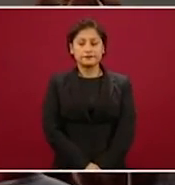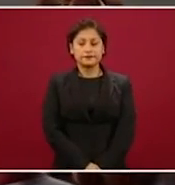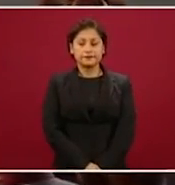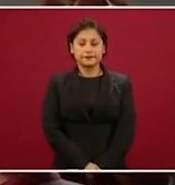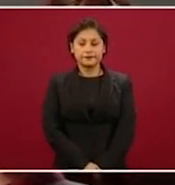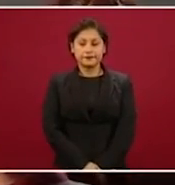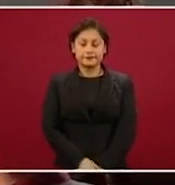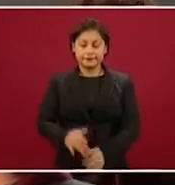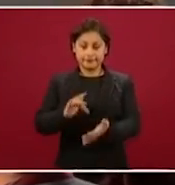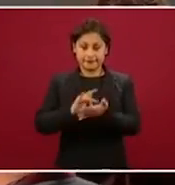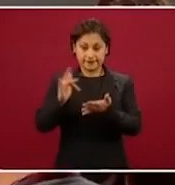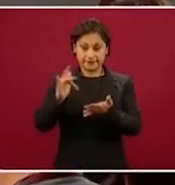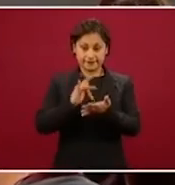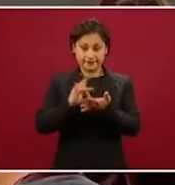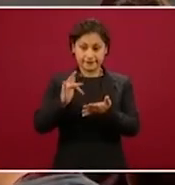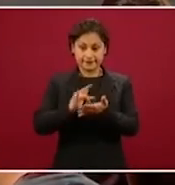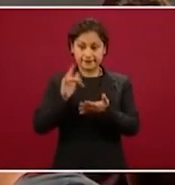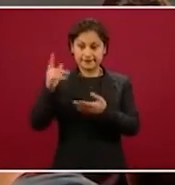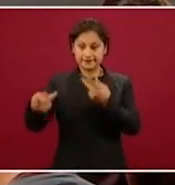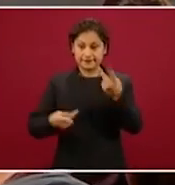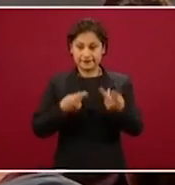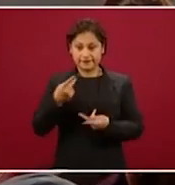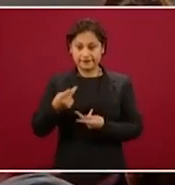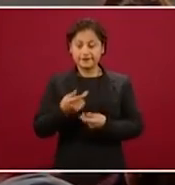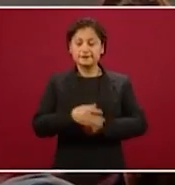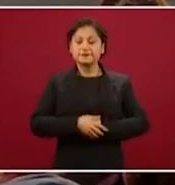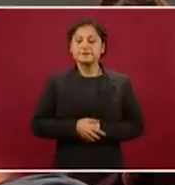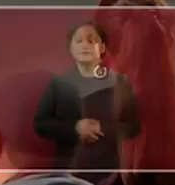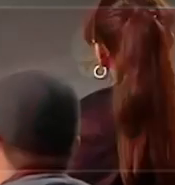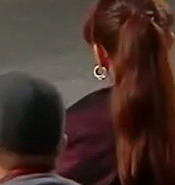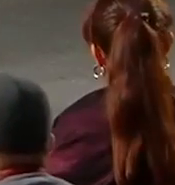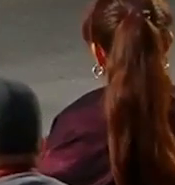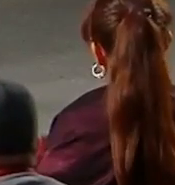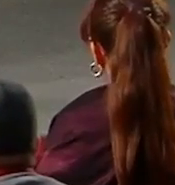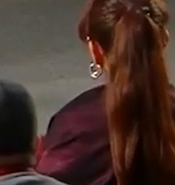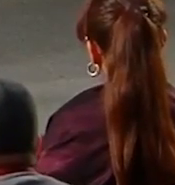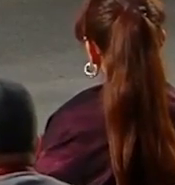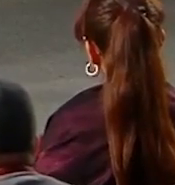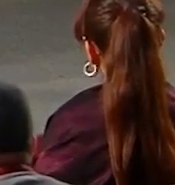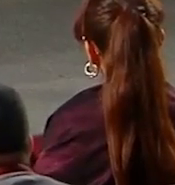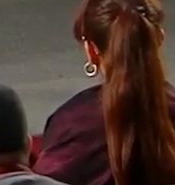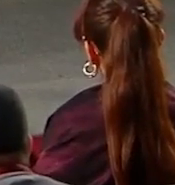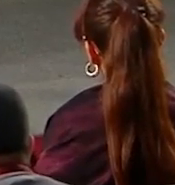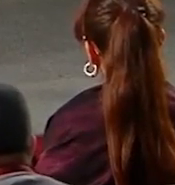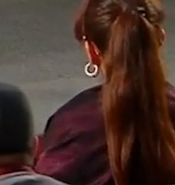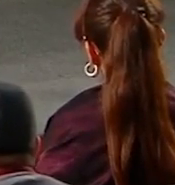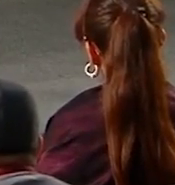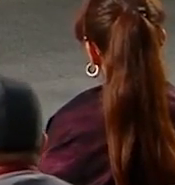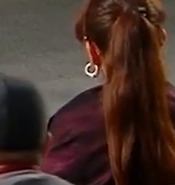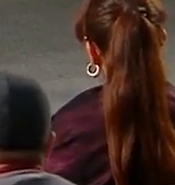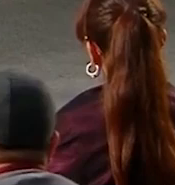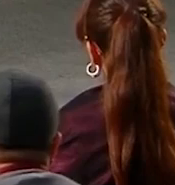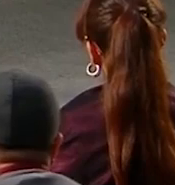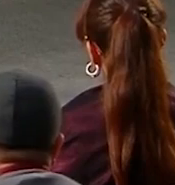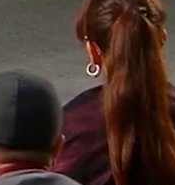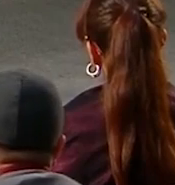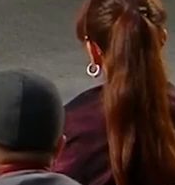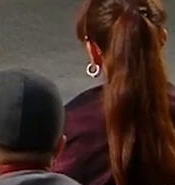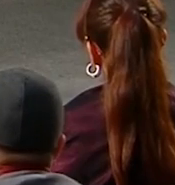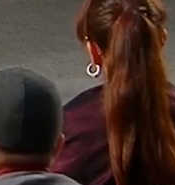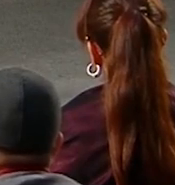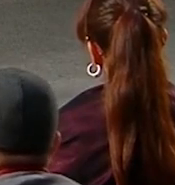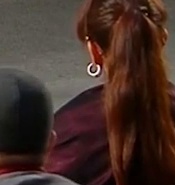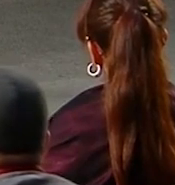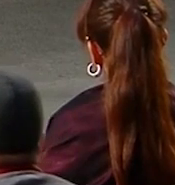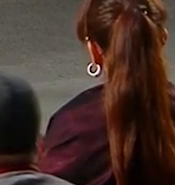Muchas gracias, Isabel, por la pregunta. De hecho, es interesante conocer que, por ejemplo, en el caso de las tandas,